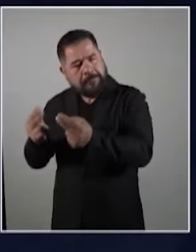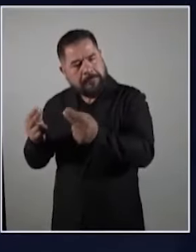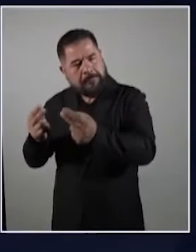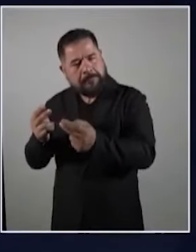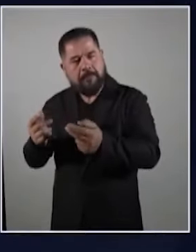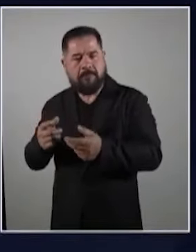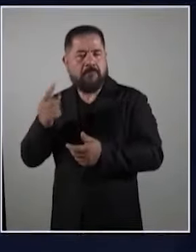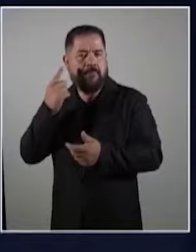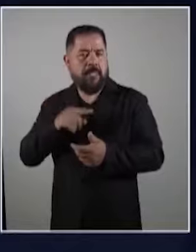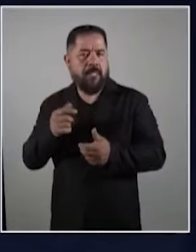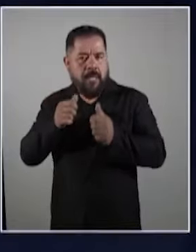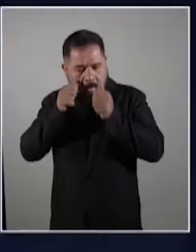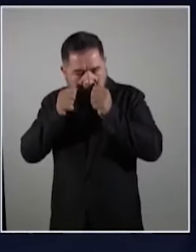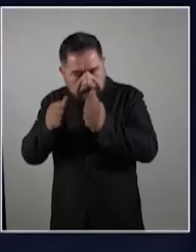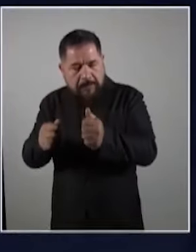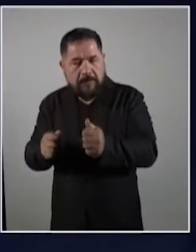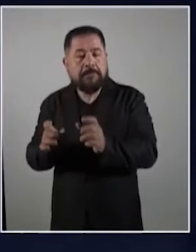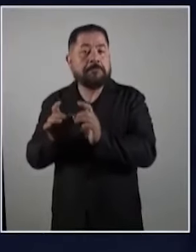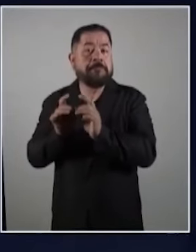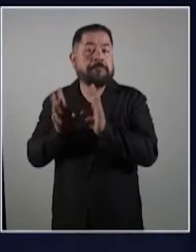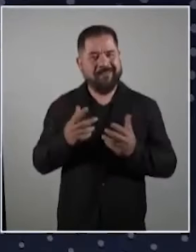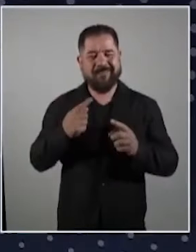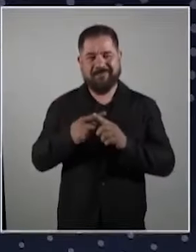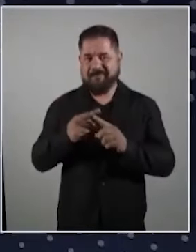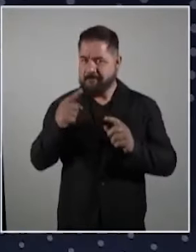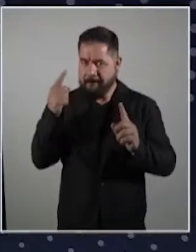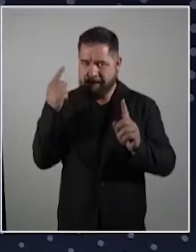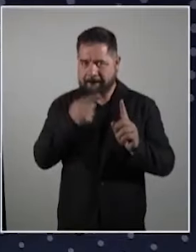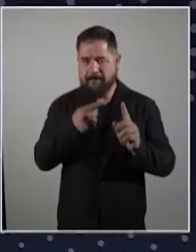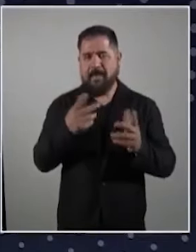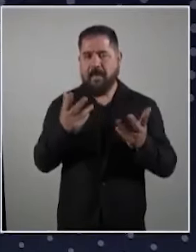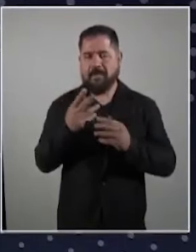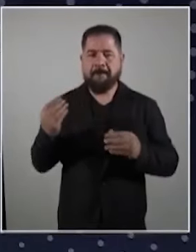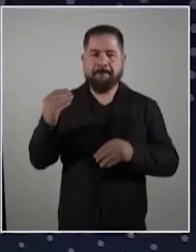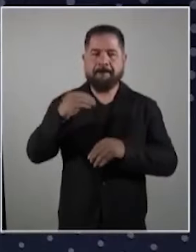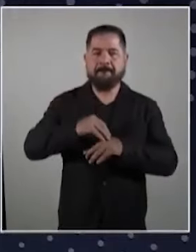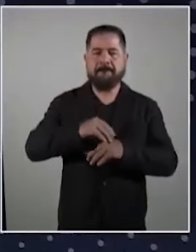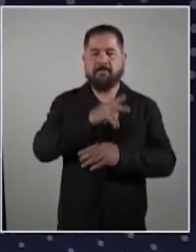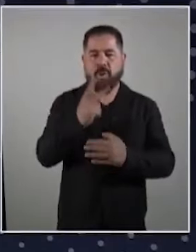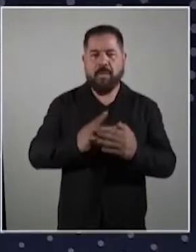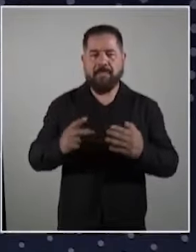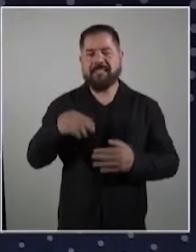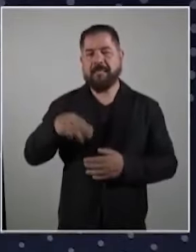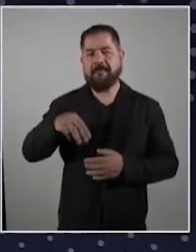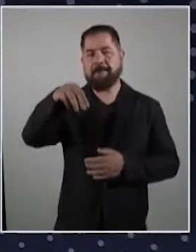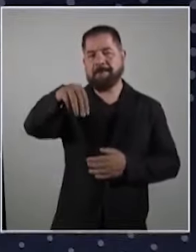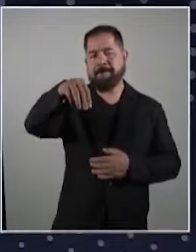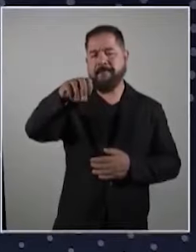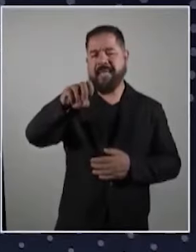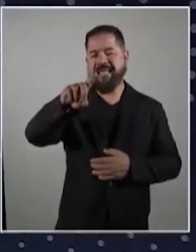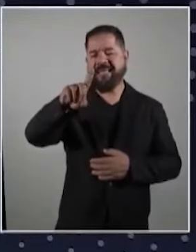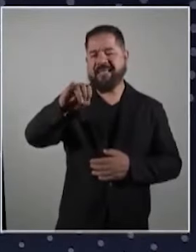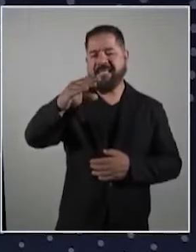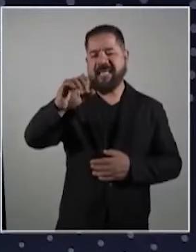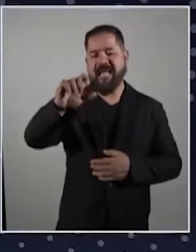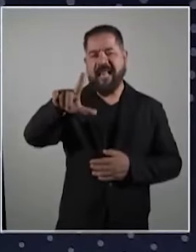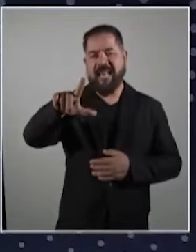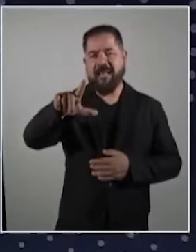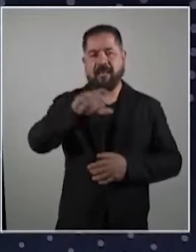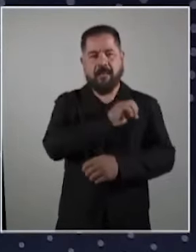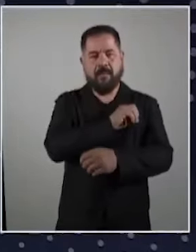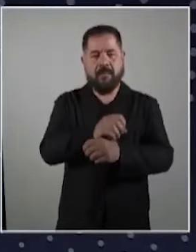puedan tener la atención y evitar cualquier riesgo para su vida Se pondrá en marcha el programa Medical kagem una dirigida a las y los